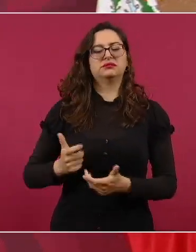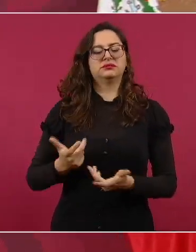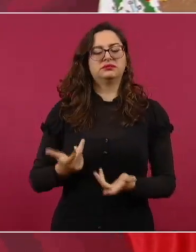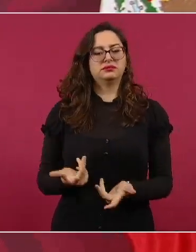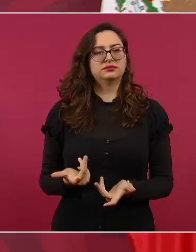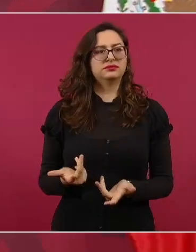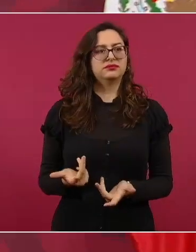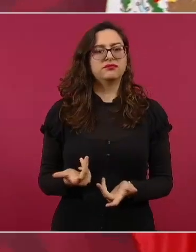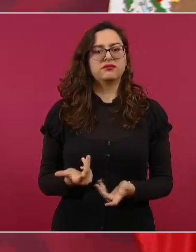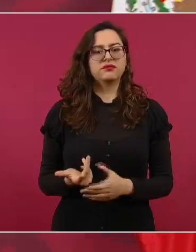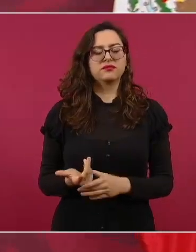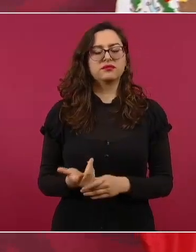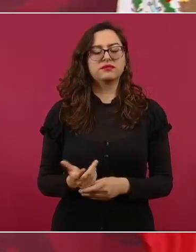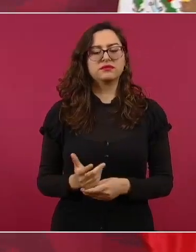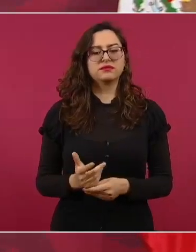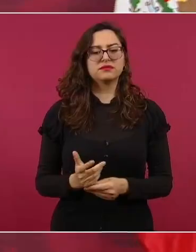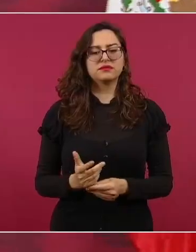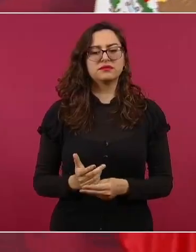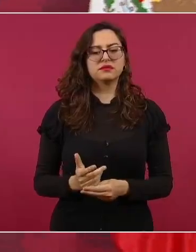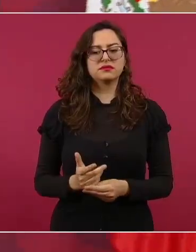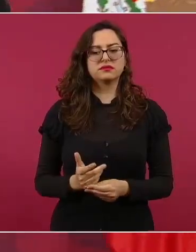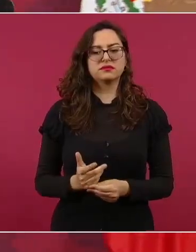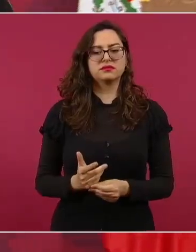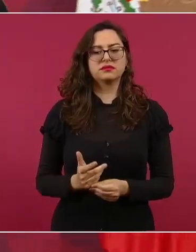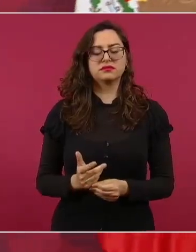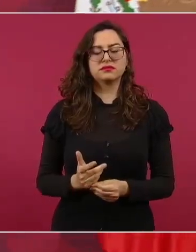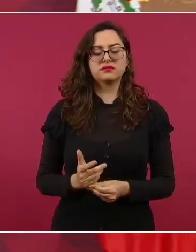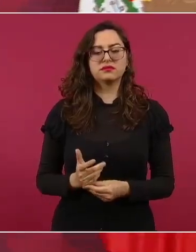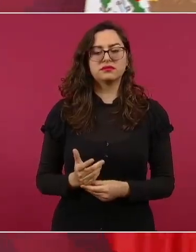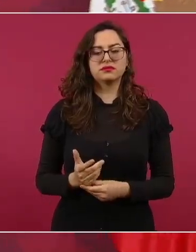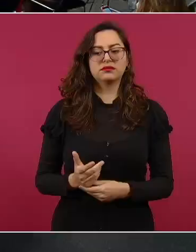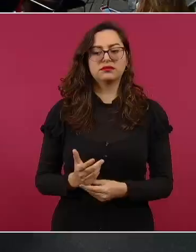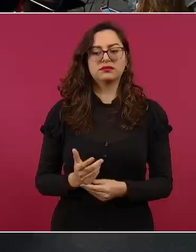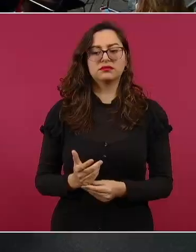diría que ninguna